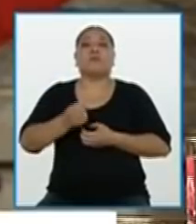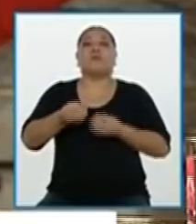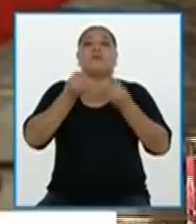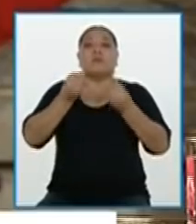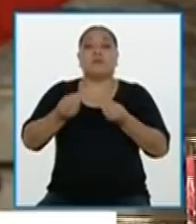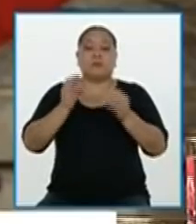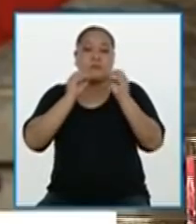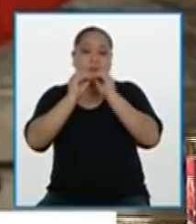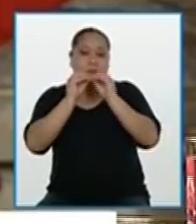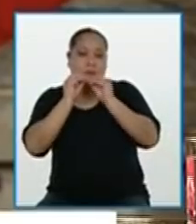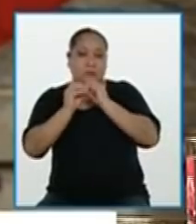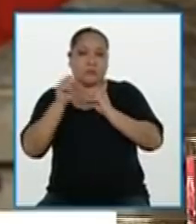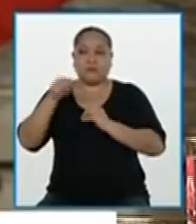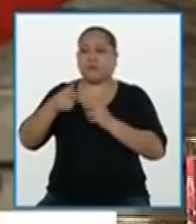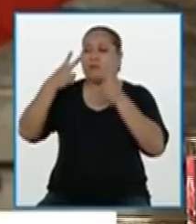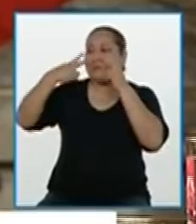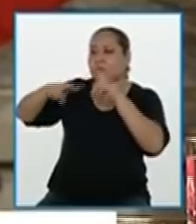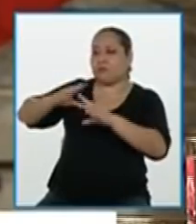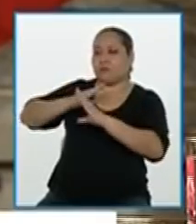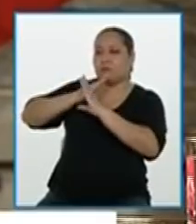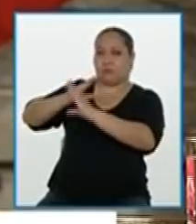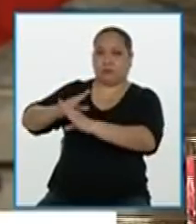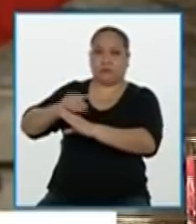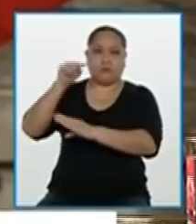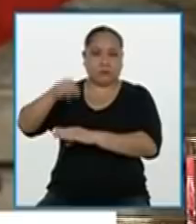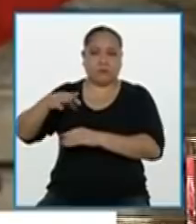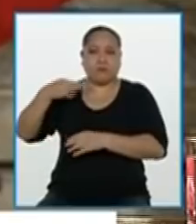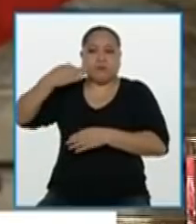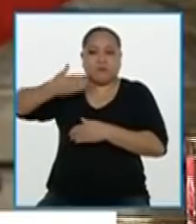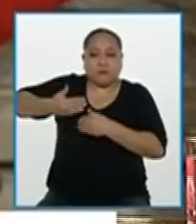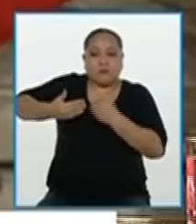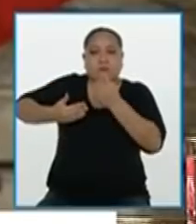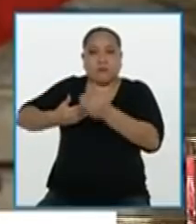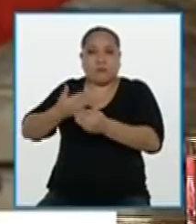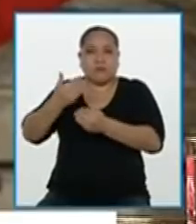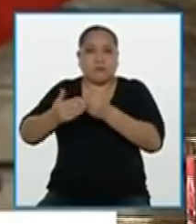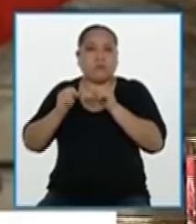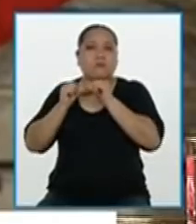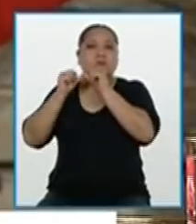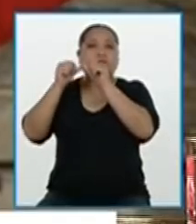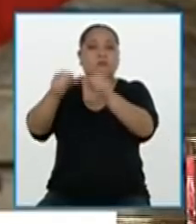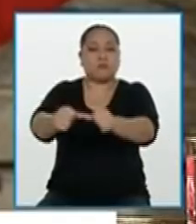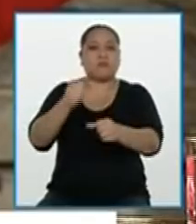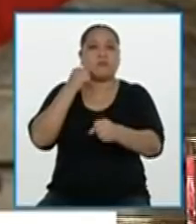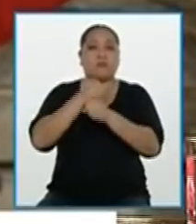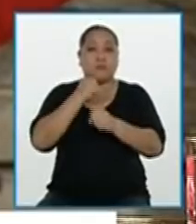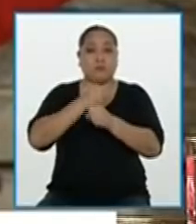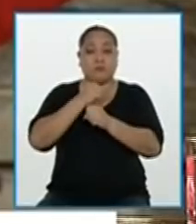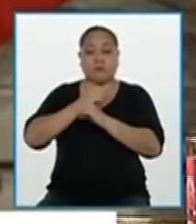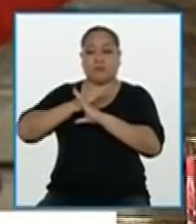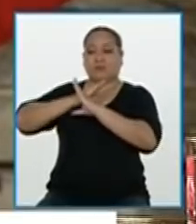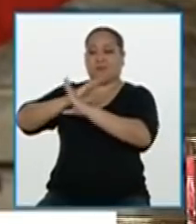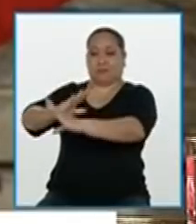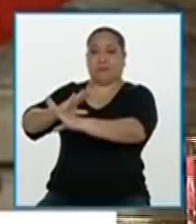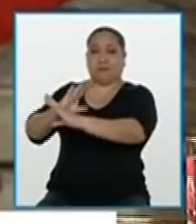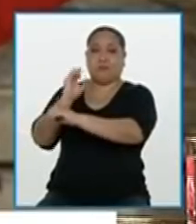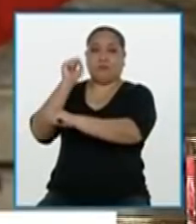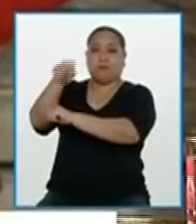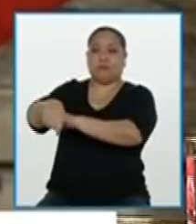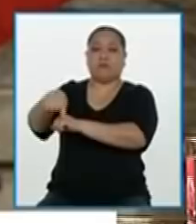70% que está en Lima Metropolitana, ¿esta medida debería ir acompañada de algún tipo de ayuda económica para estas